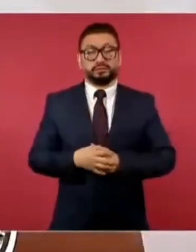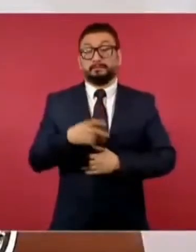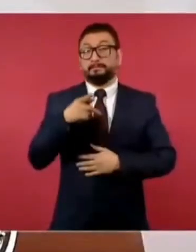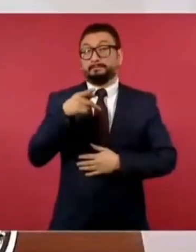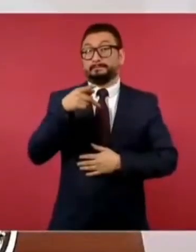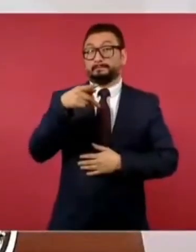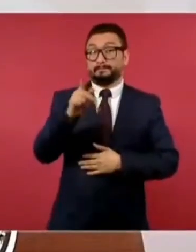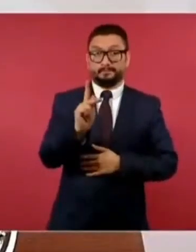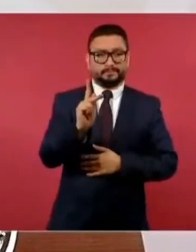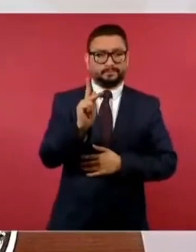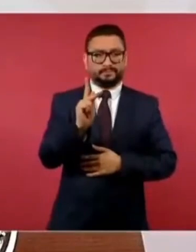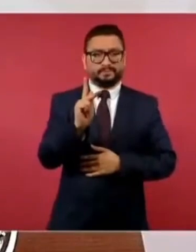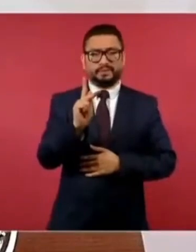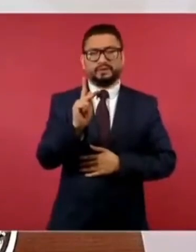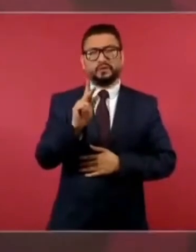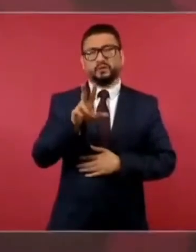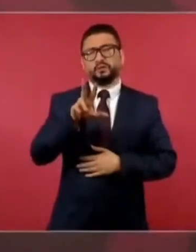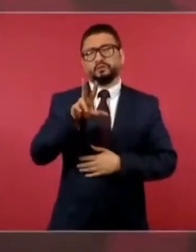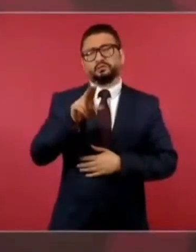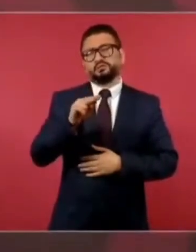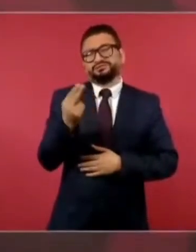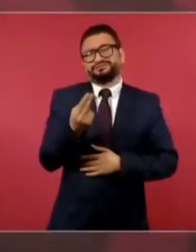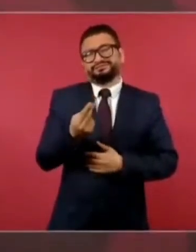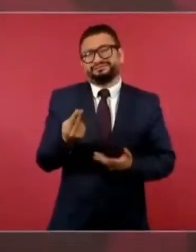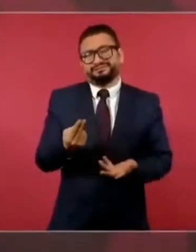pero no va a hacer falta,